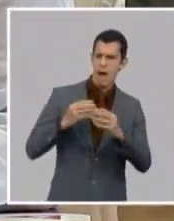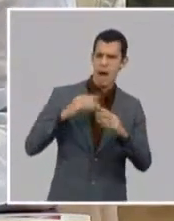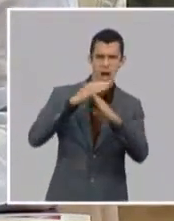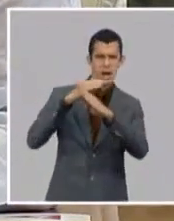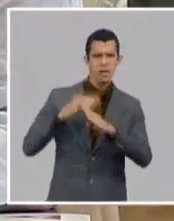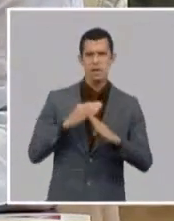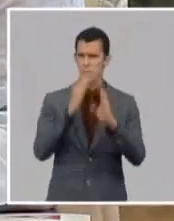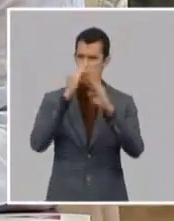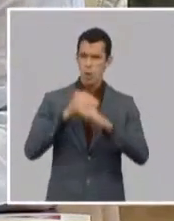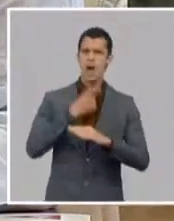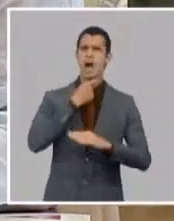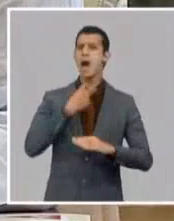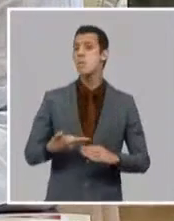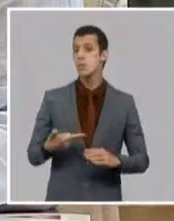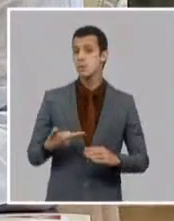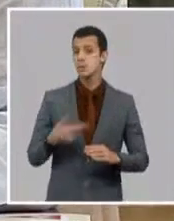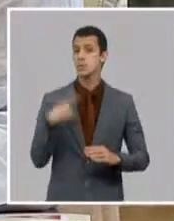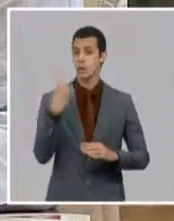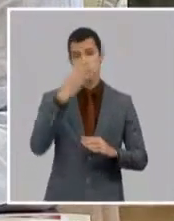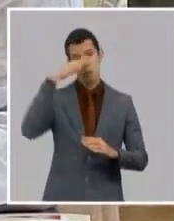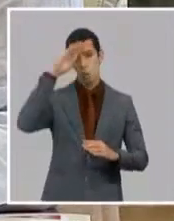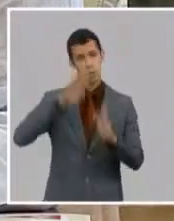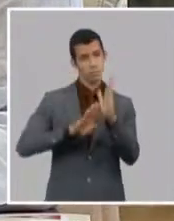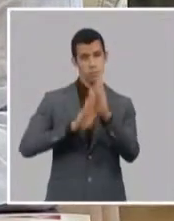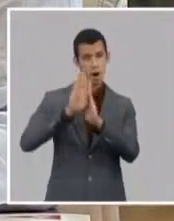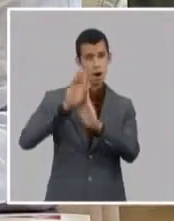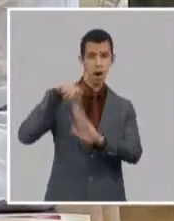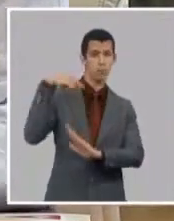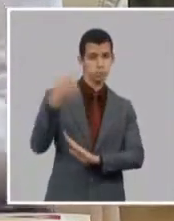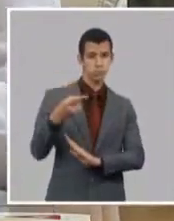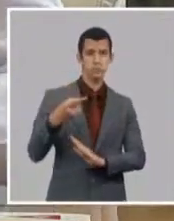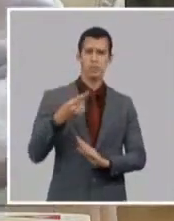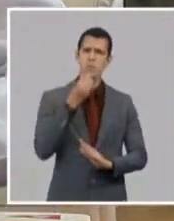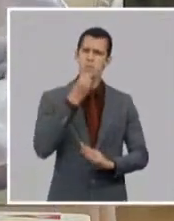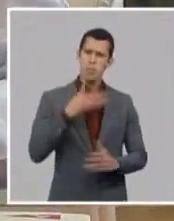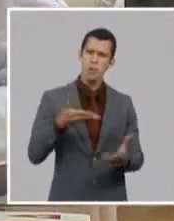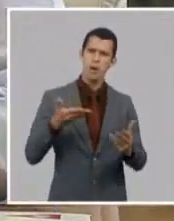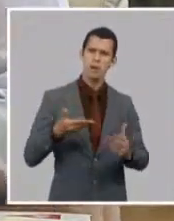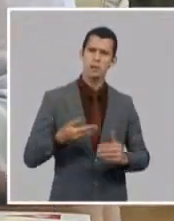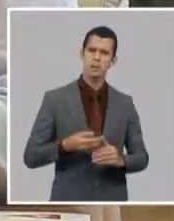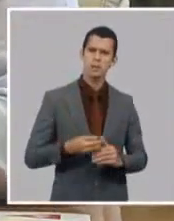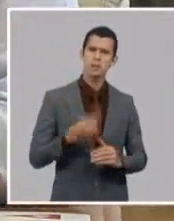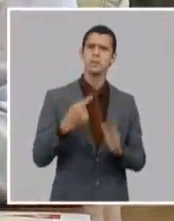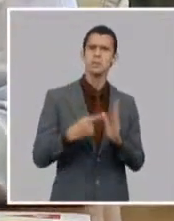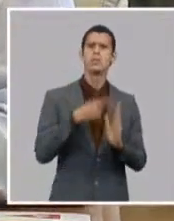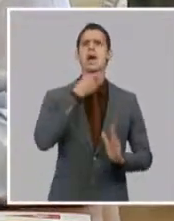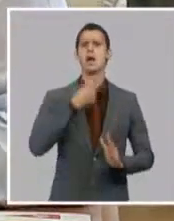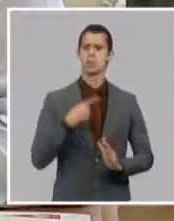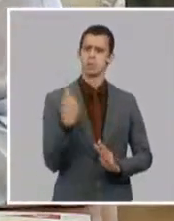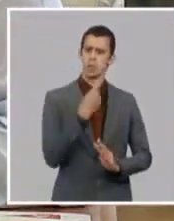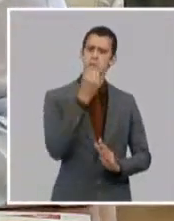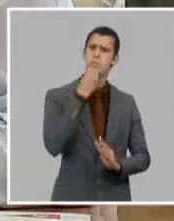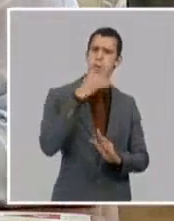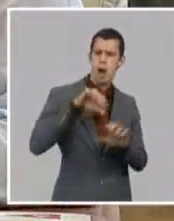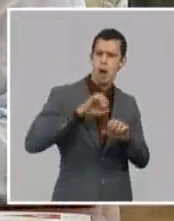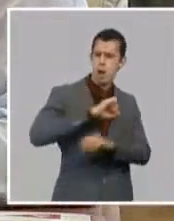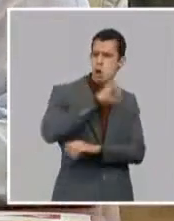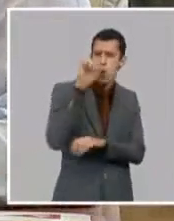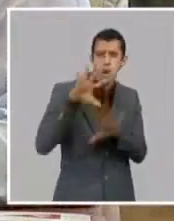ponen obstáculos, nosotros lo podemos alcanzar. Y si nosotros lo alcanzamos, y si nosotros alcanzamos esa